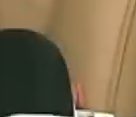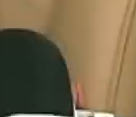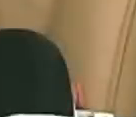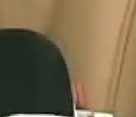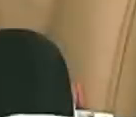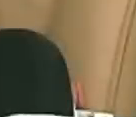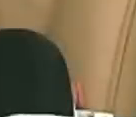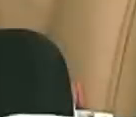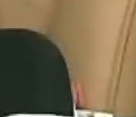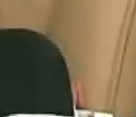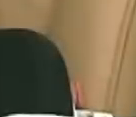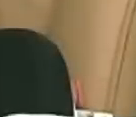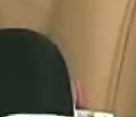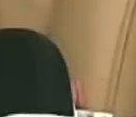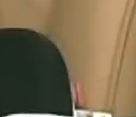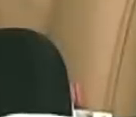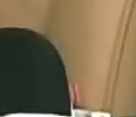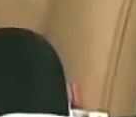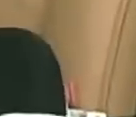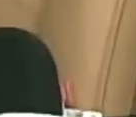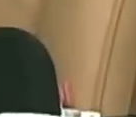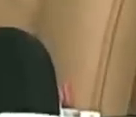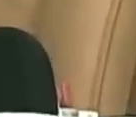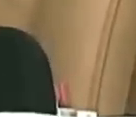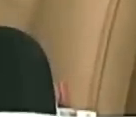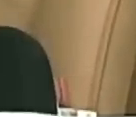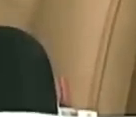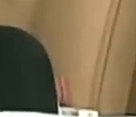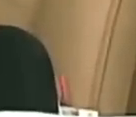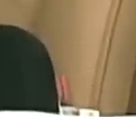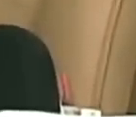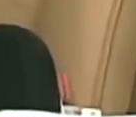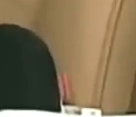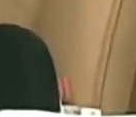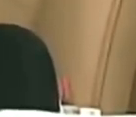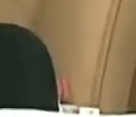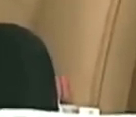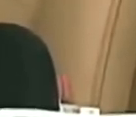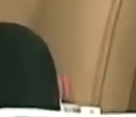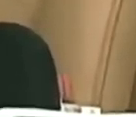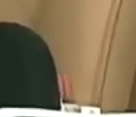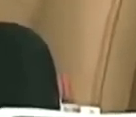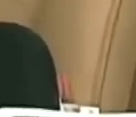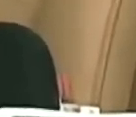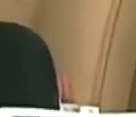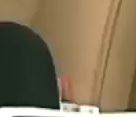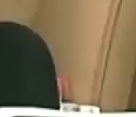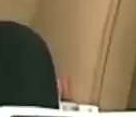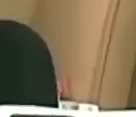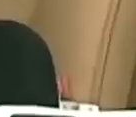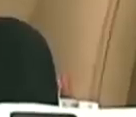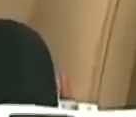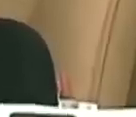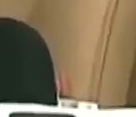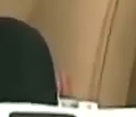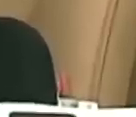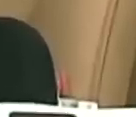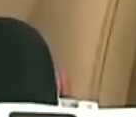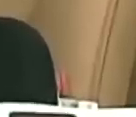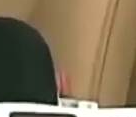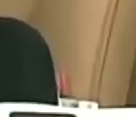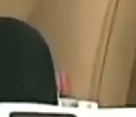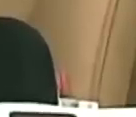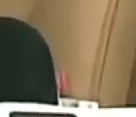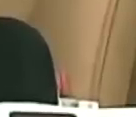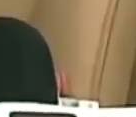Rodríguez, Estado Anzoátegui. Punto número 2. Considerar el informe presentado por la Comisión Permanente de Política Exterior